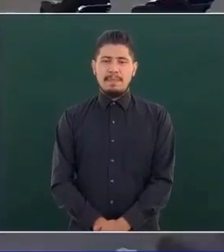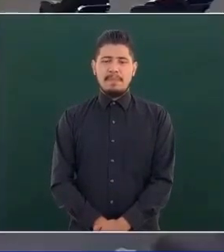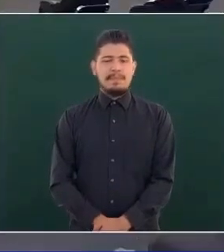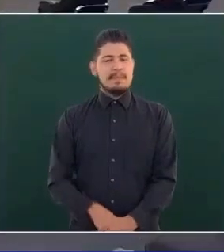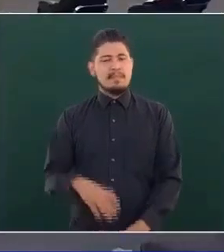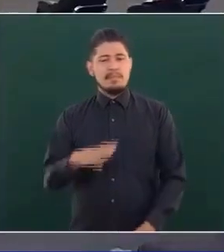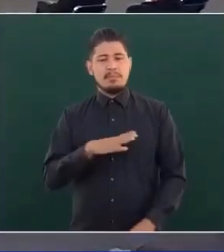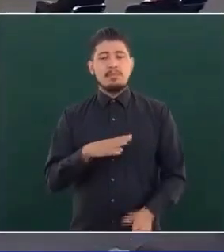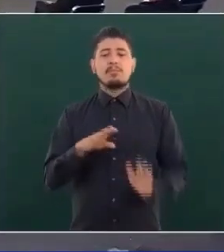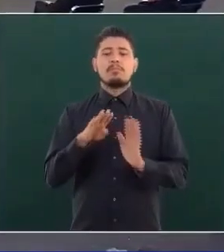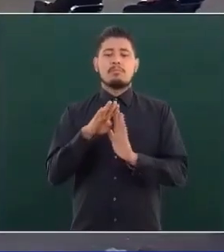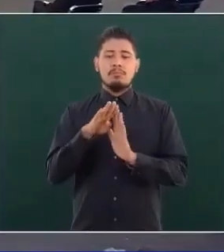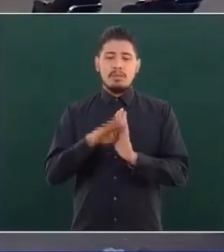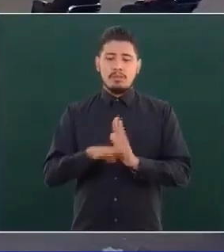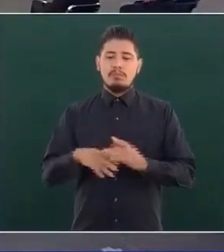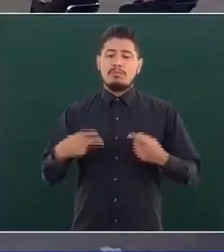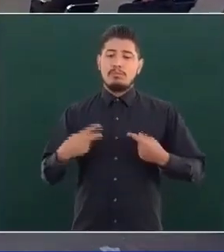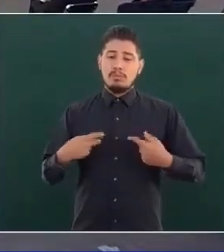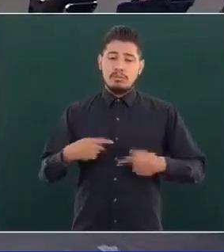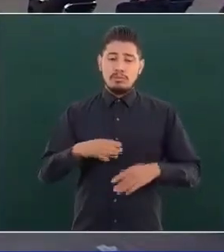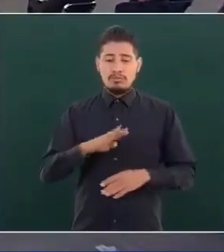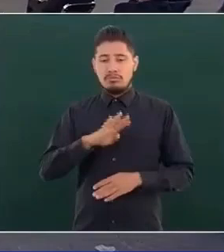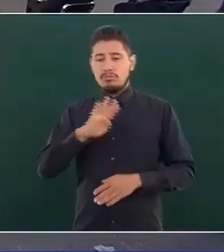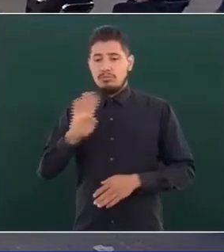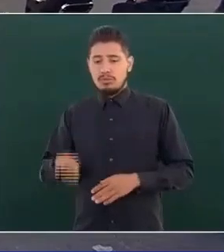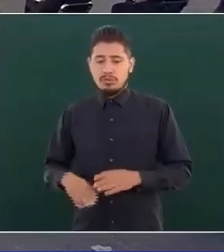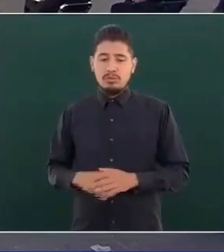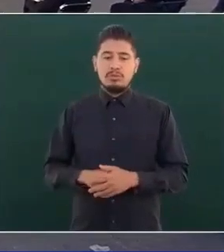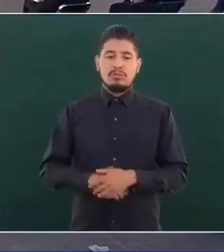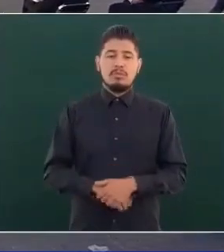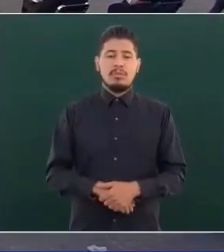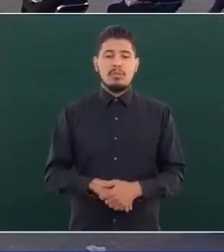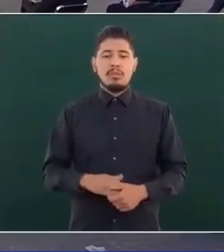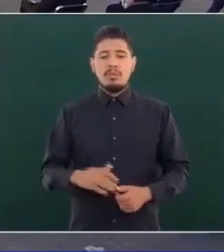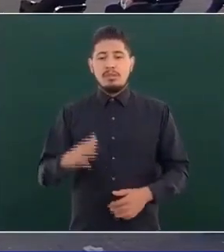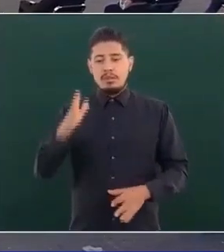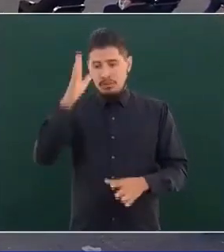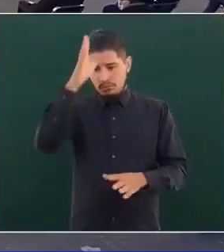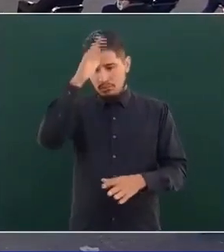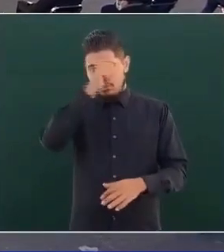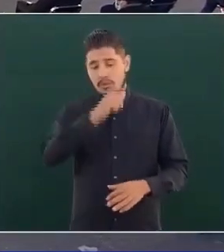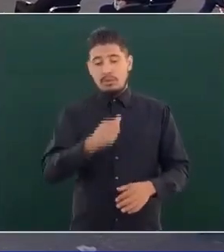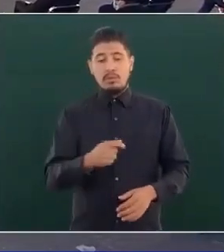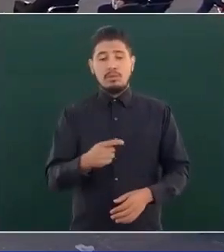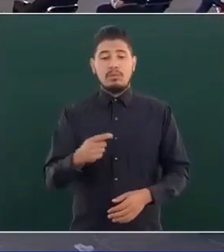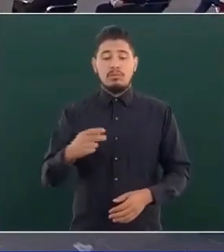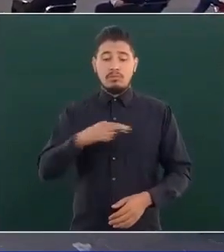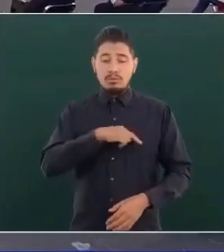tenemos menos fallecidos de acuerdo a nuestra población que en Estados Unidos,